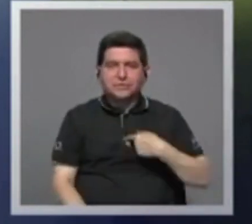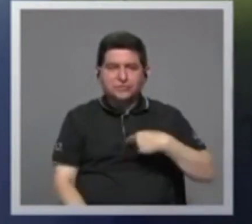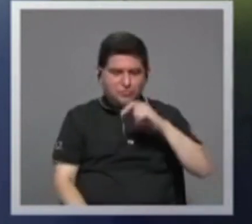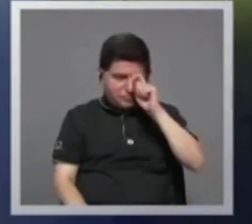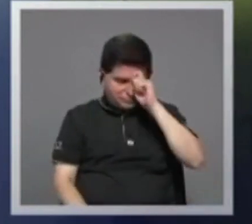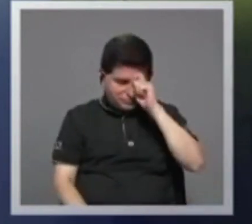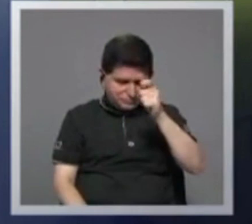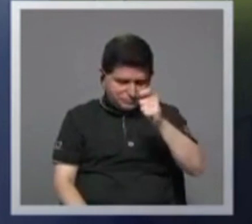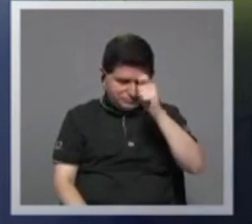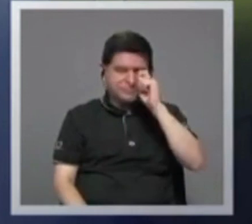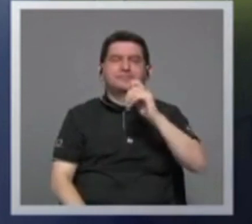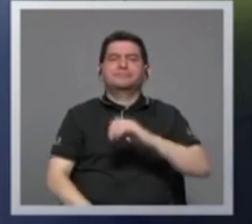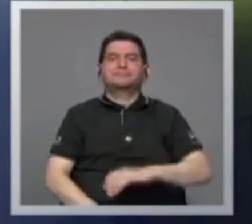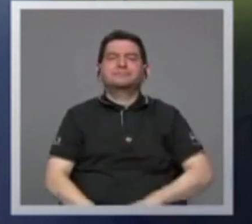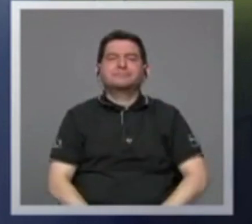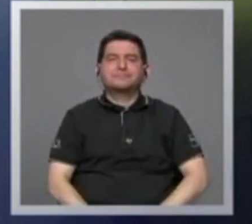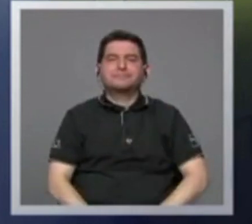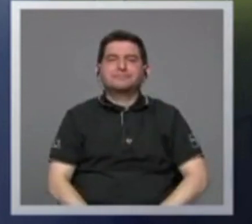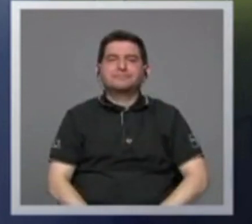que no tengo